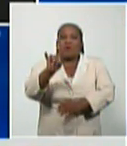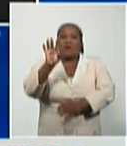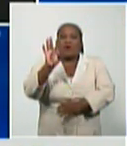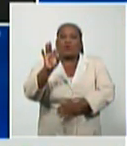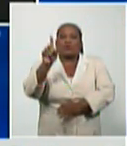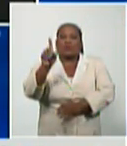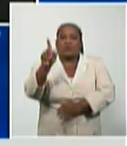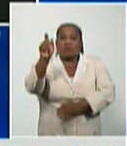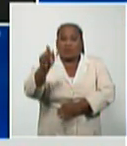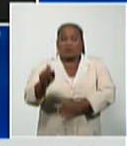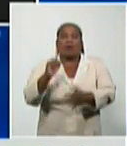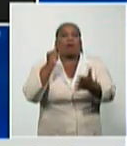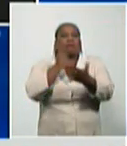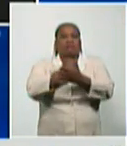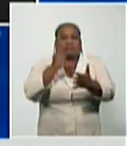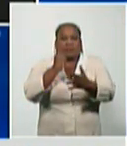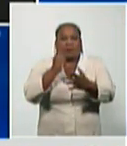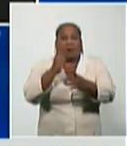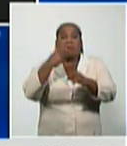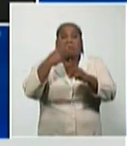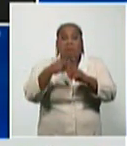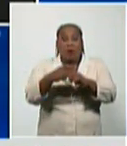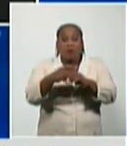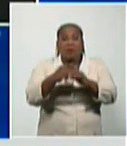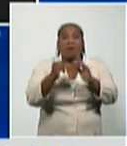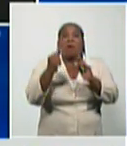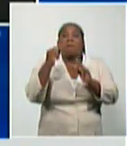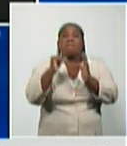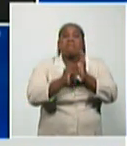confirmados por millón de habitantes y